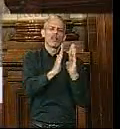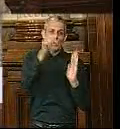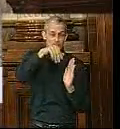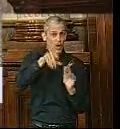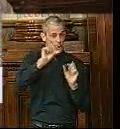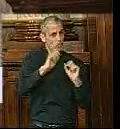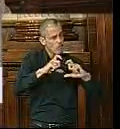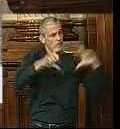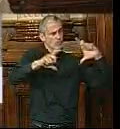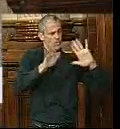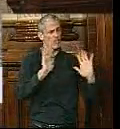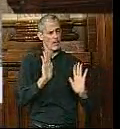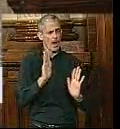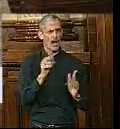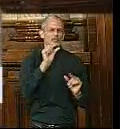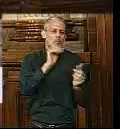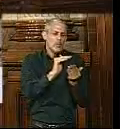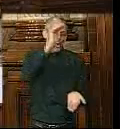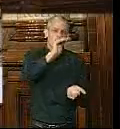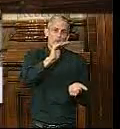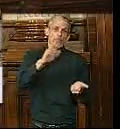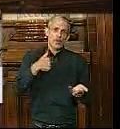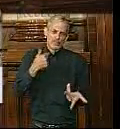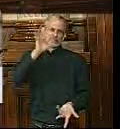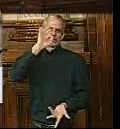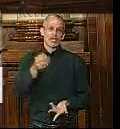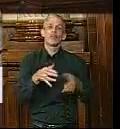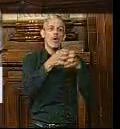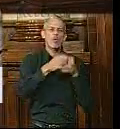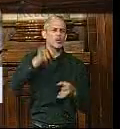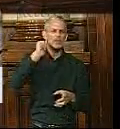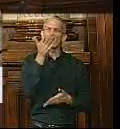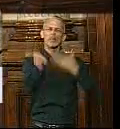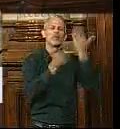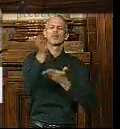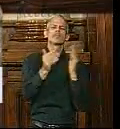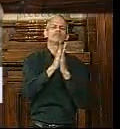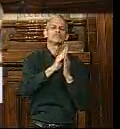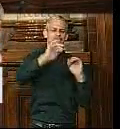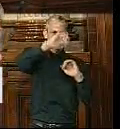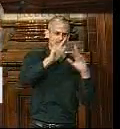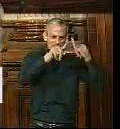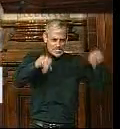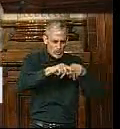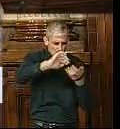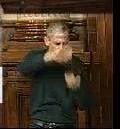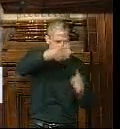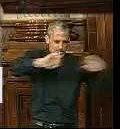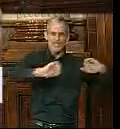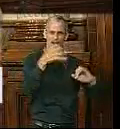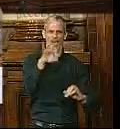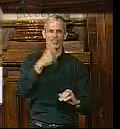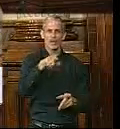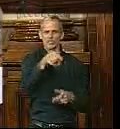la traducción de lengua de señas, porque es algo que la comunidad sorda reclama, de que no sirve, es casi